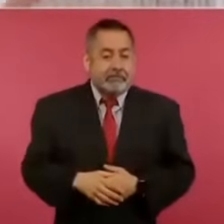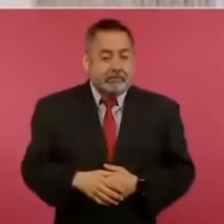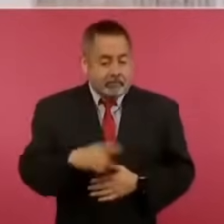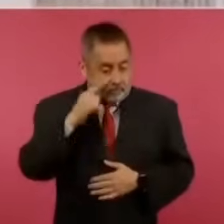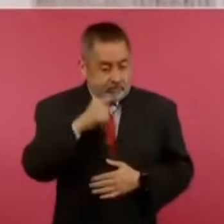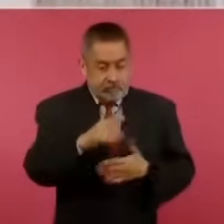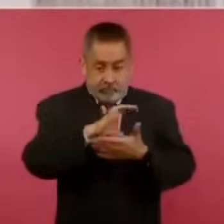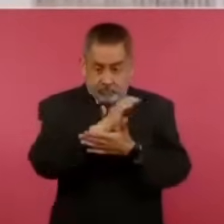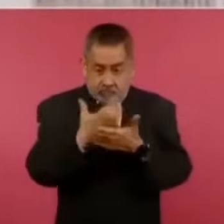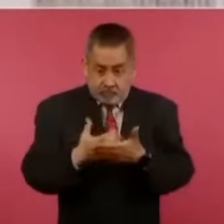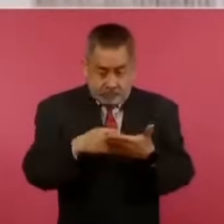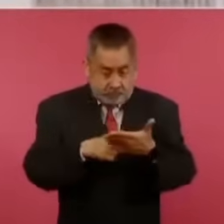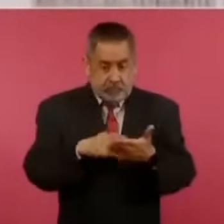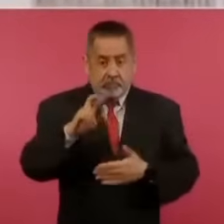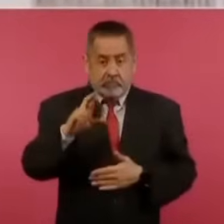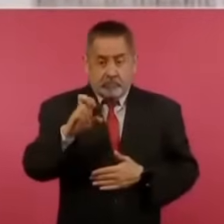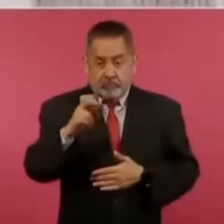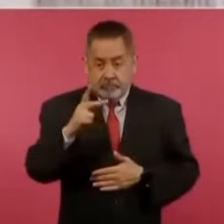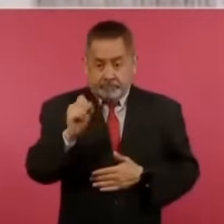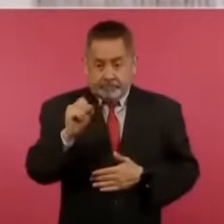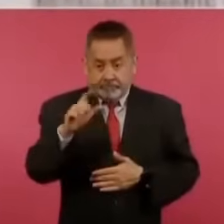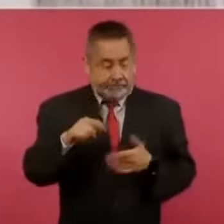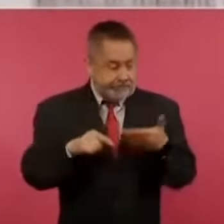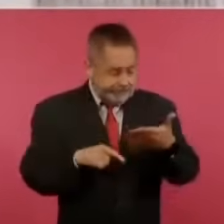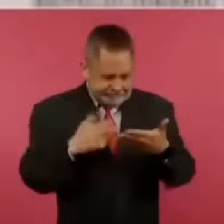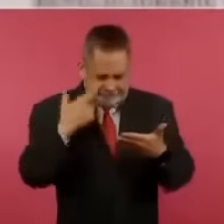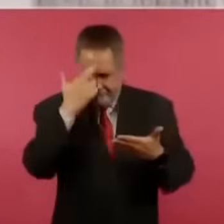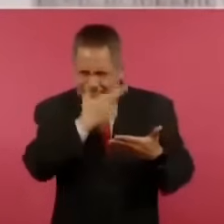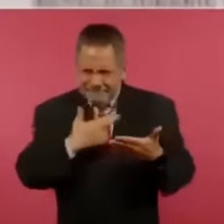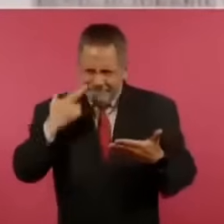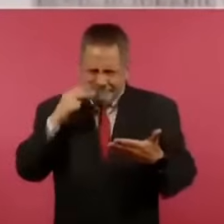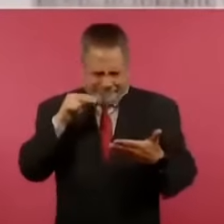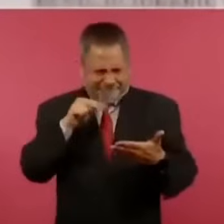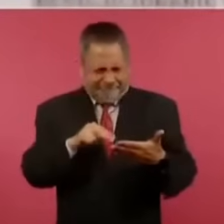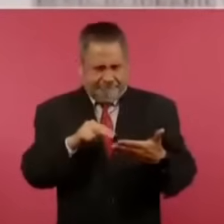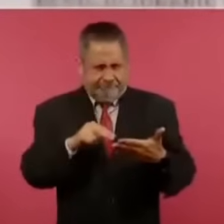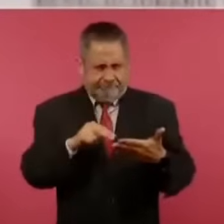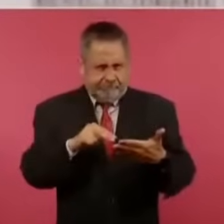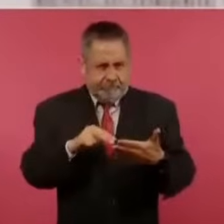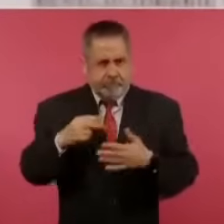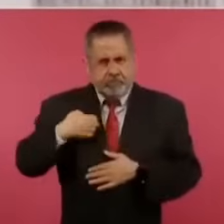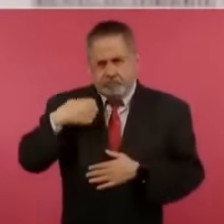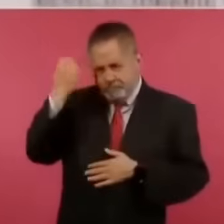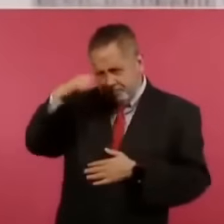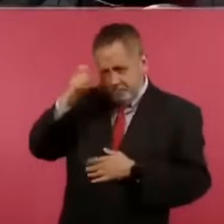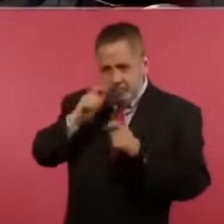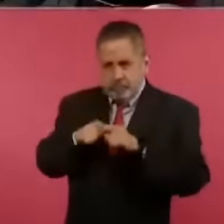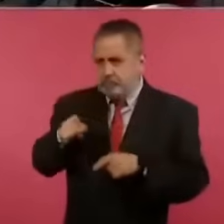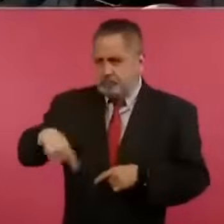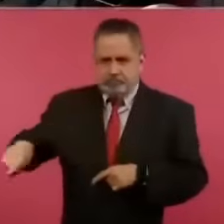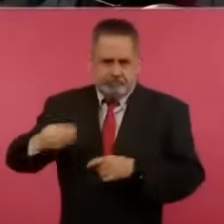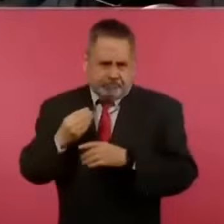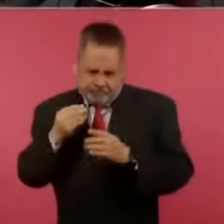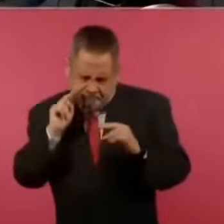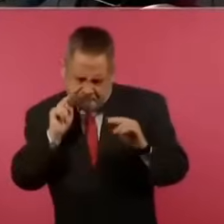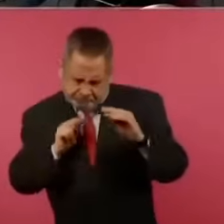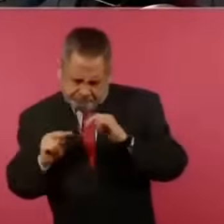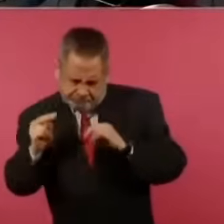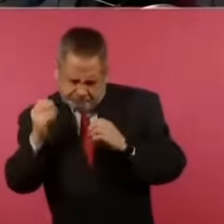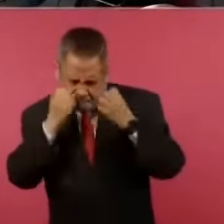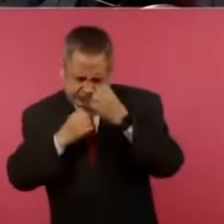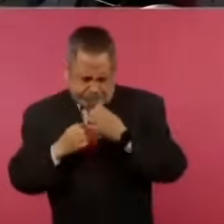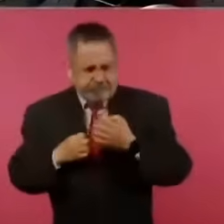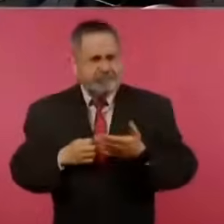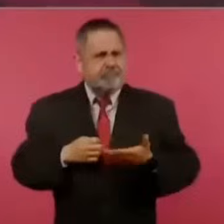Encontramos un contrato con Repsol y revisamos, porque se puede, yo no soy experto en esto, pero quienes saben,